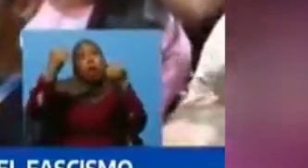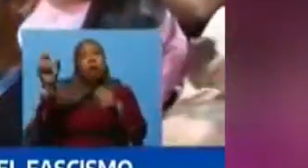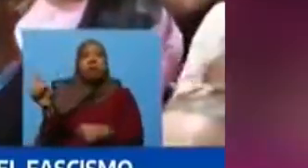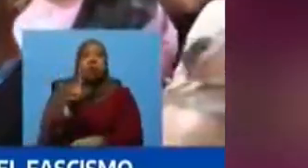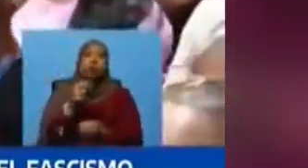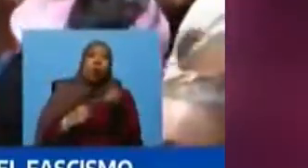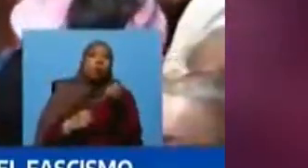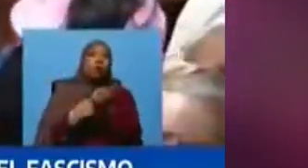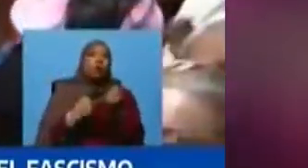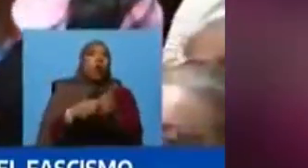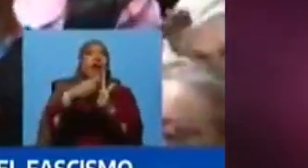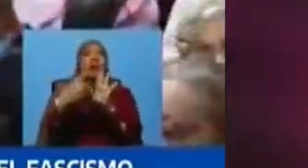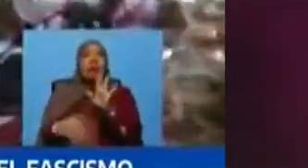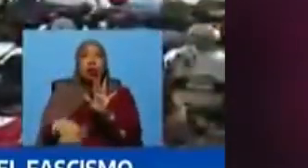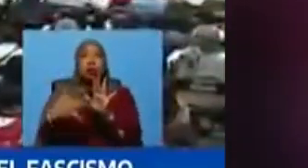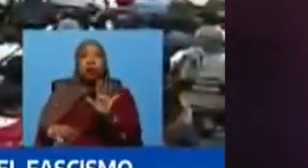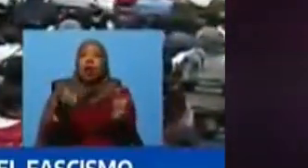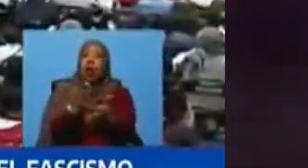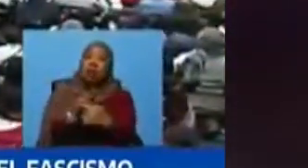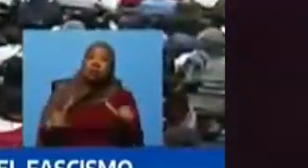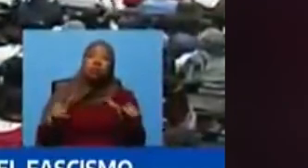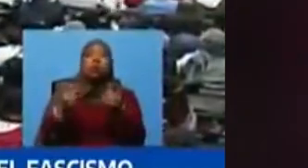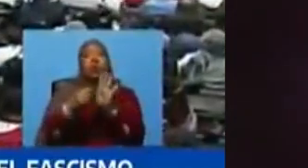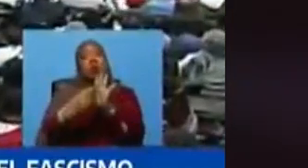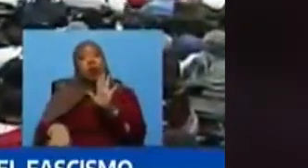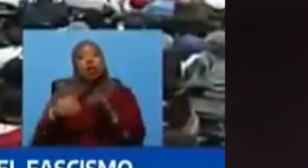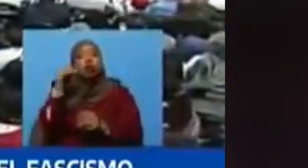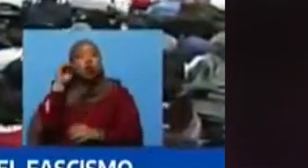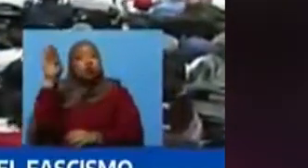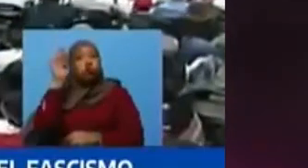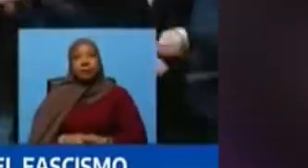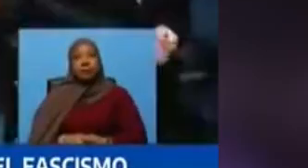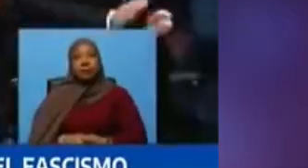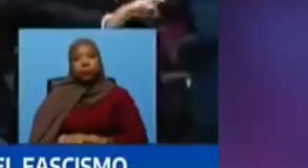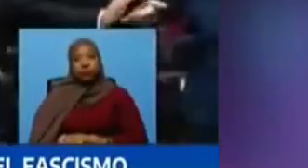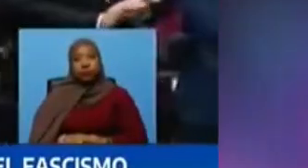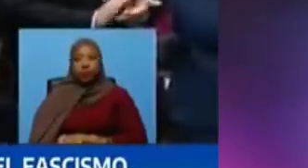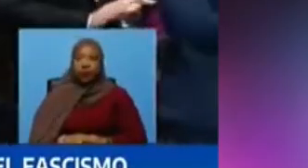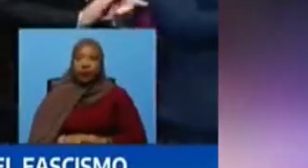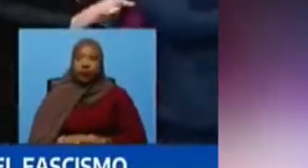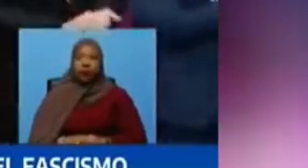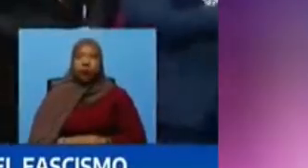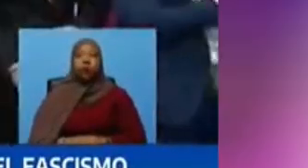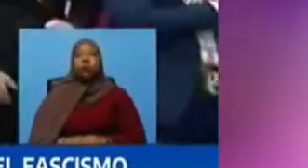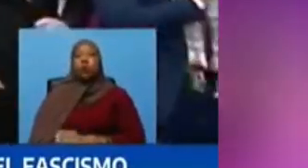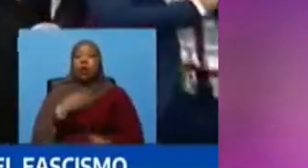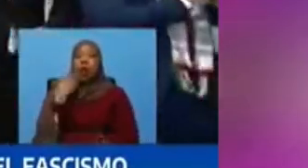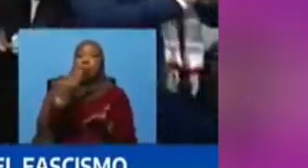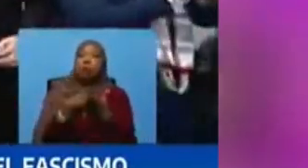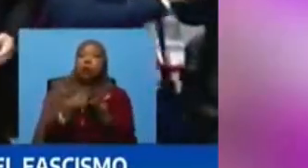Venezuela por su derecho a la libertad, por su derecho al futuro. Se ha propuesto